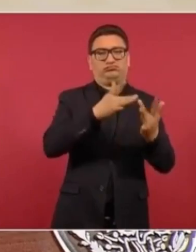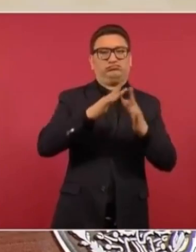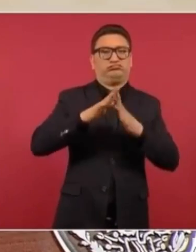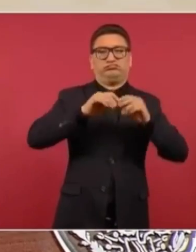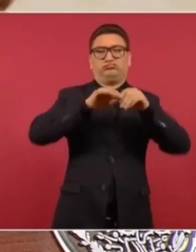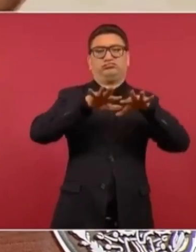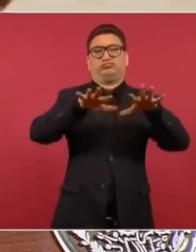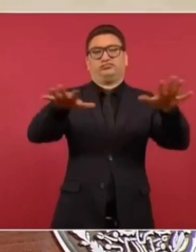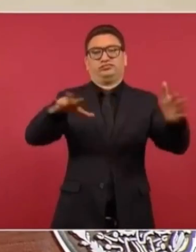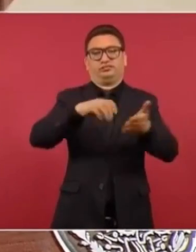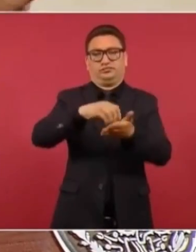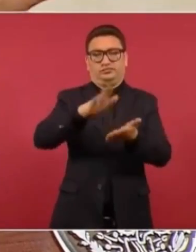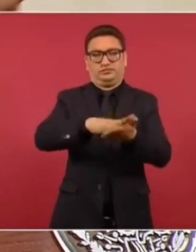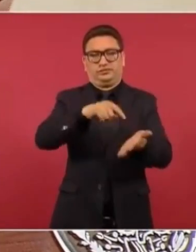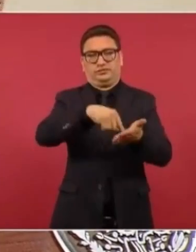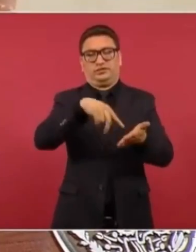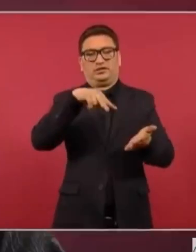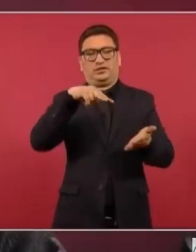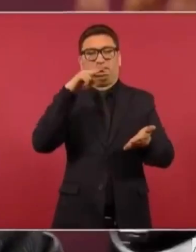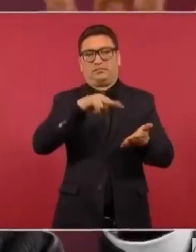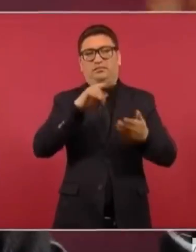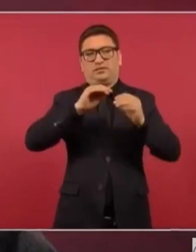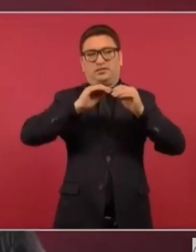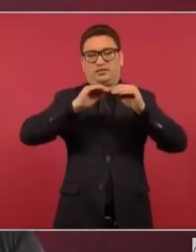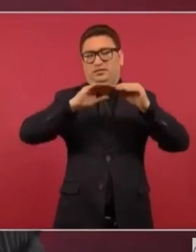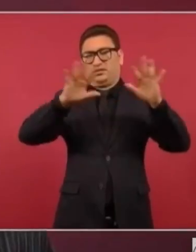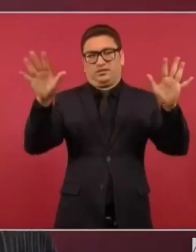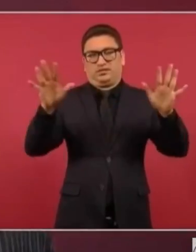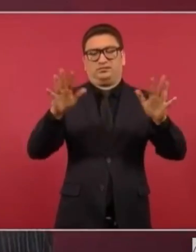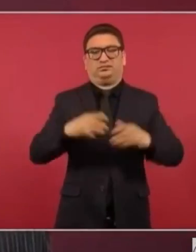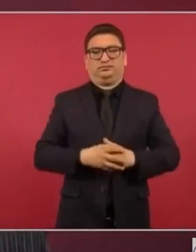Y ahí muy claramente va uno viendo